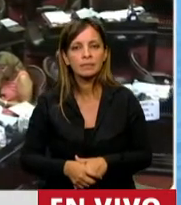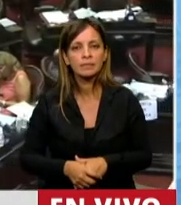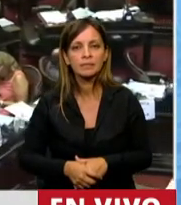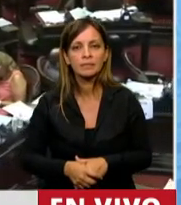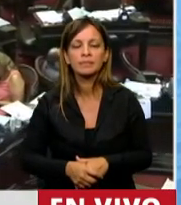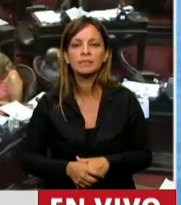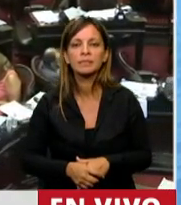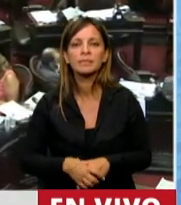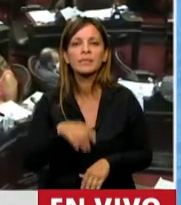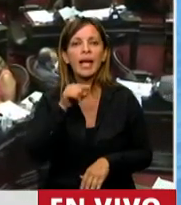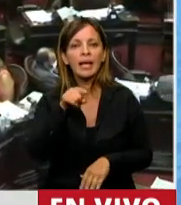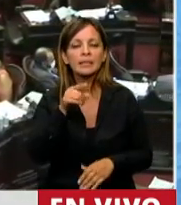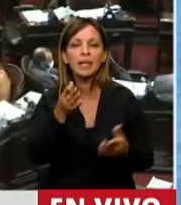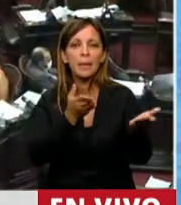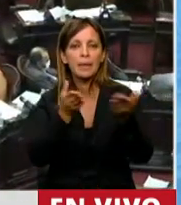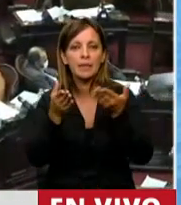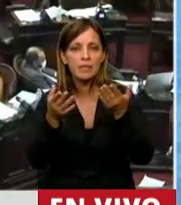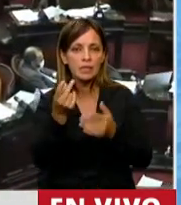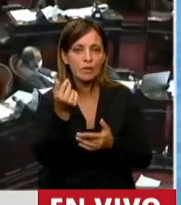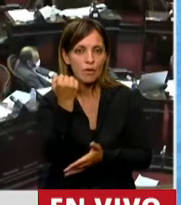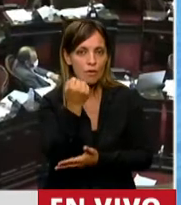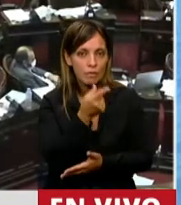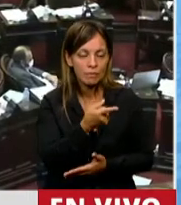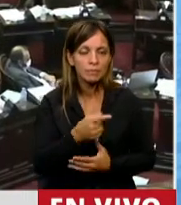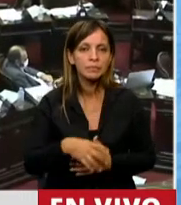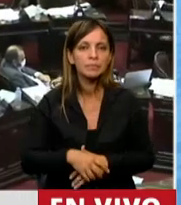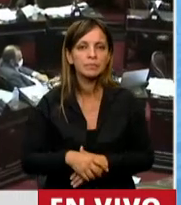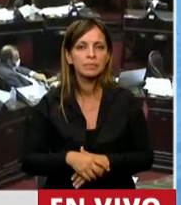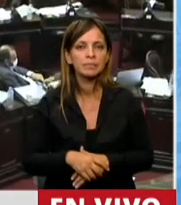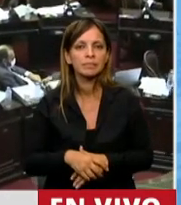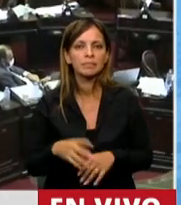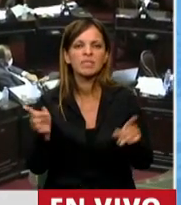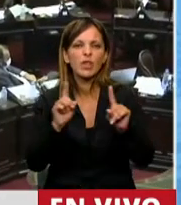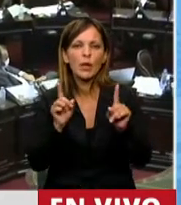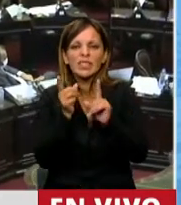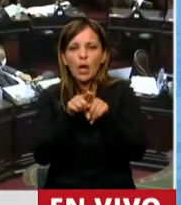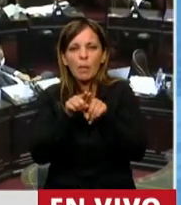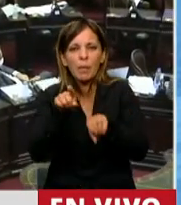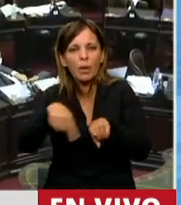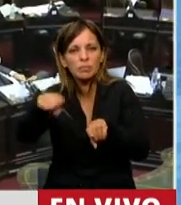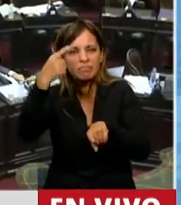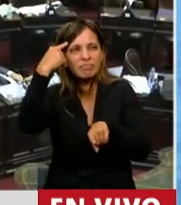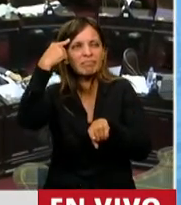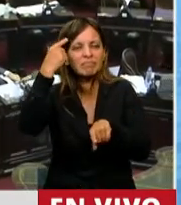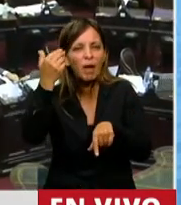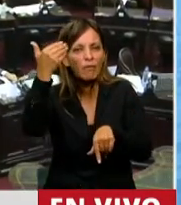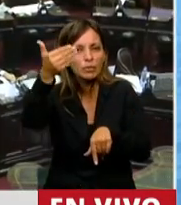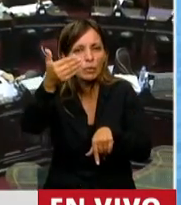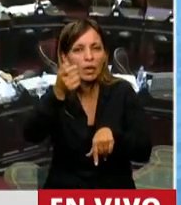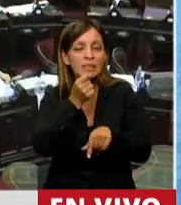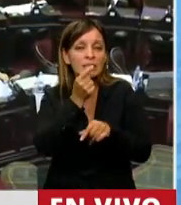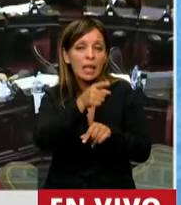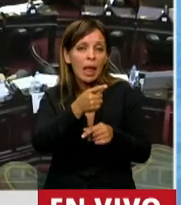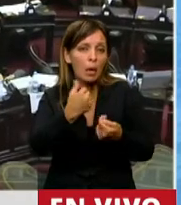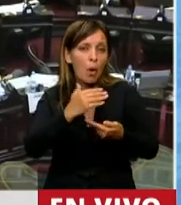este pretendido beneficio económico no va a ser lo que se anhela en cuanto se imponga como una